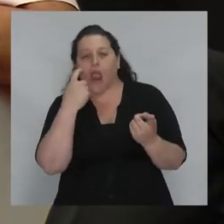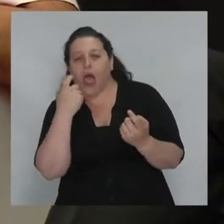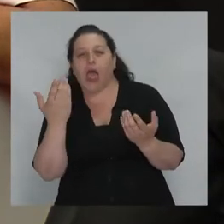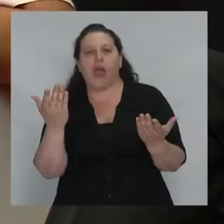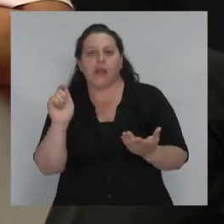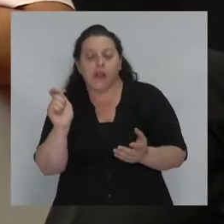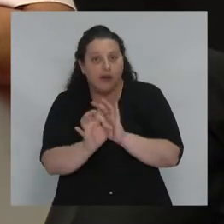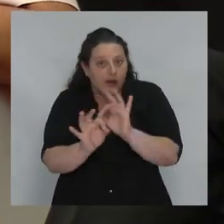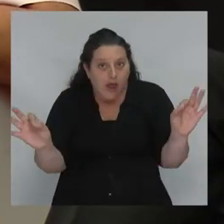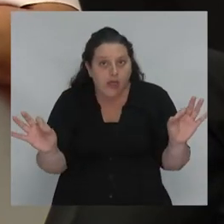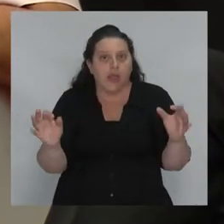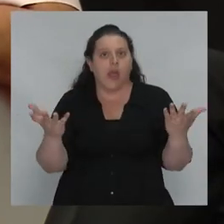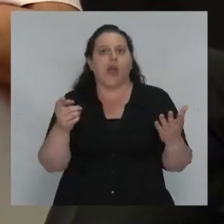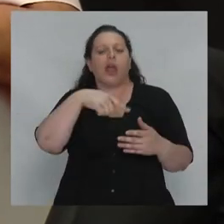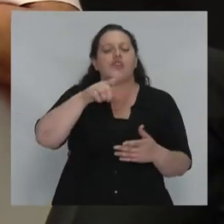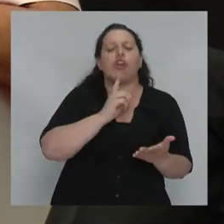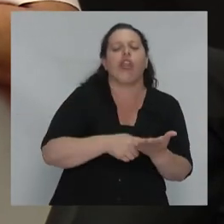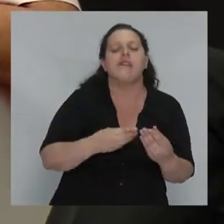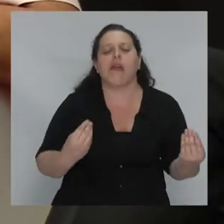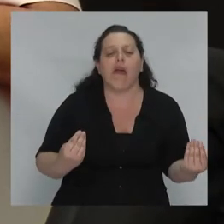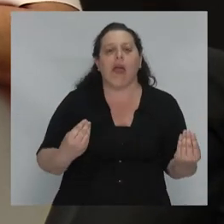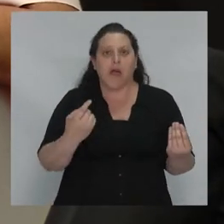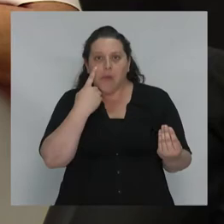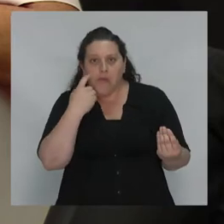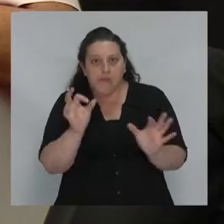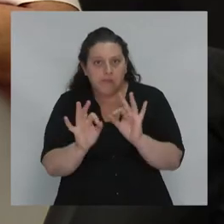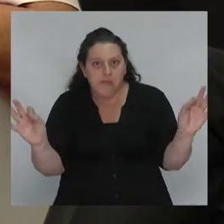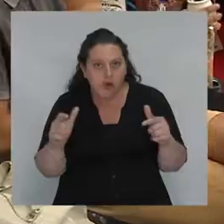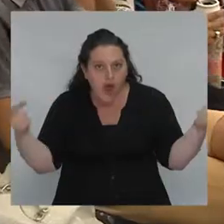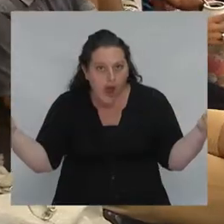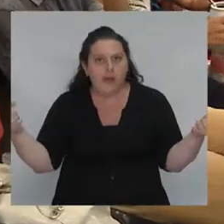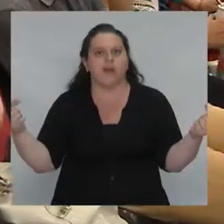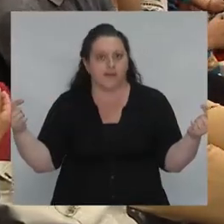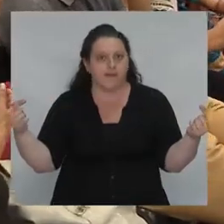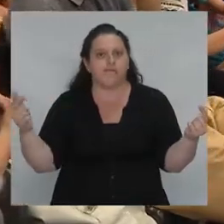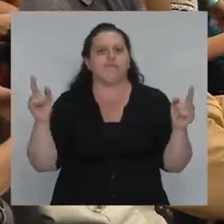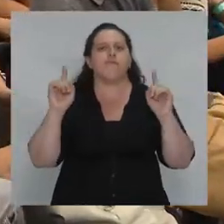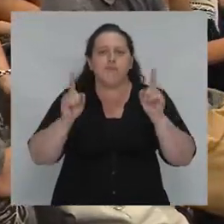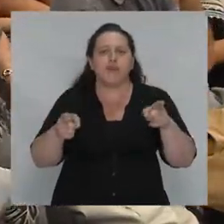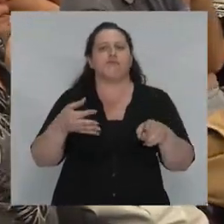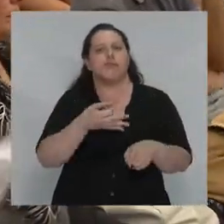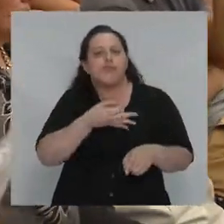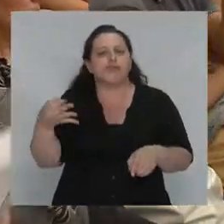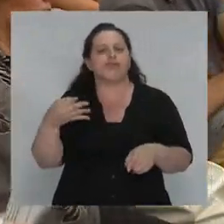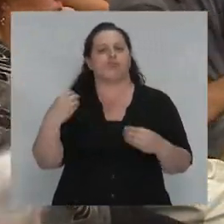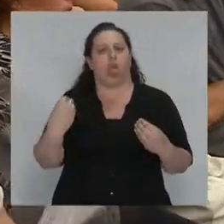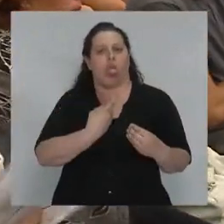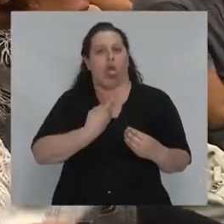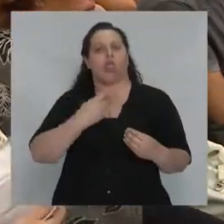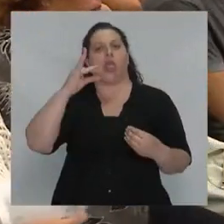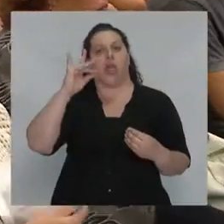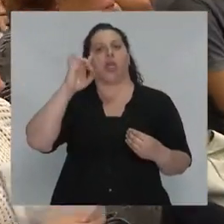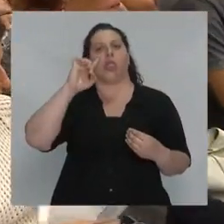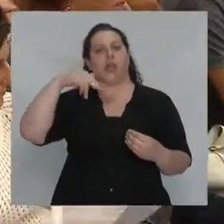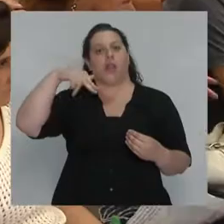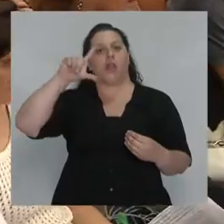ve hacia dónde van sus decisiones. Y eso fue exactamente lo que pasó con la destitución de Dilma